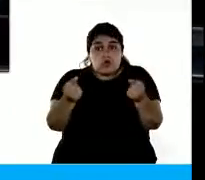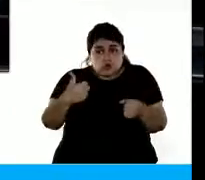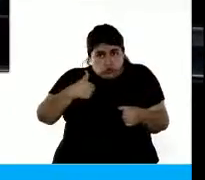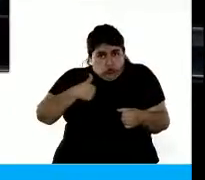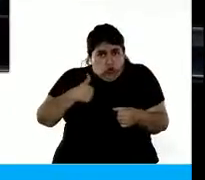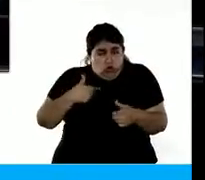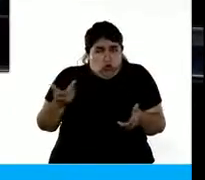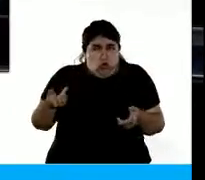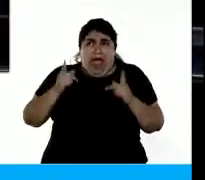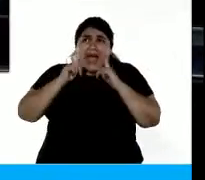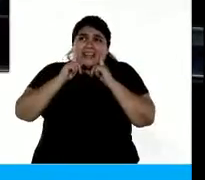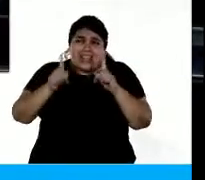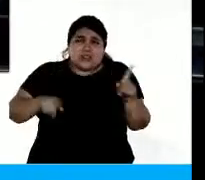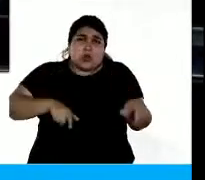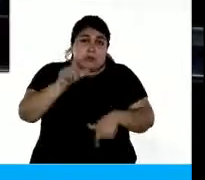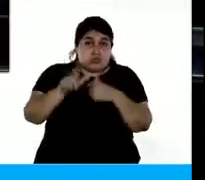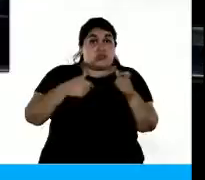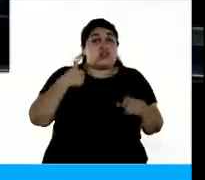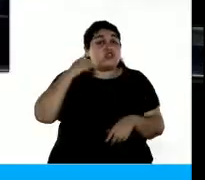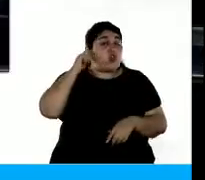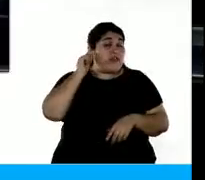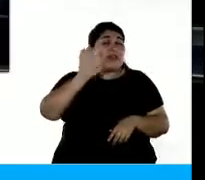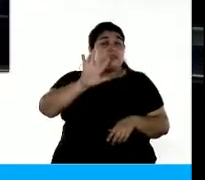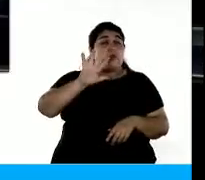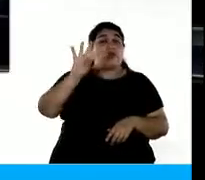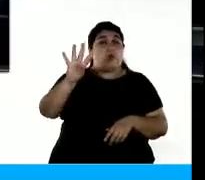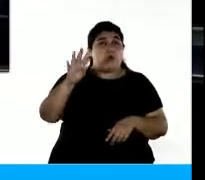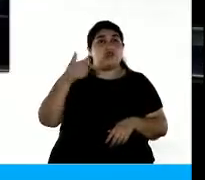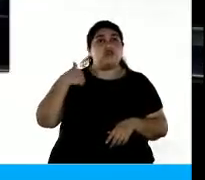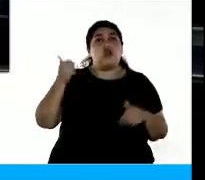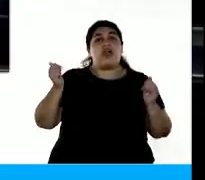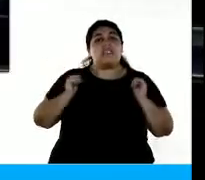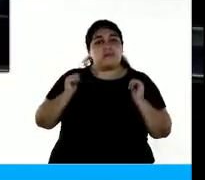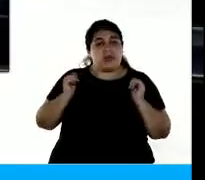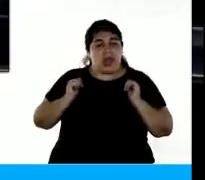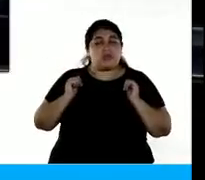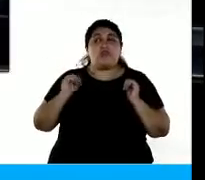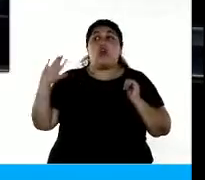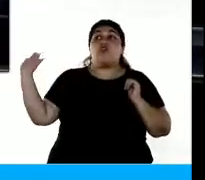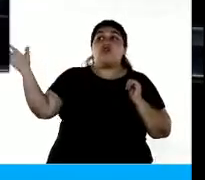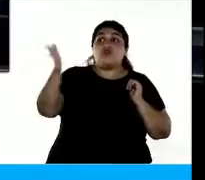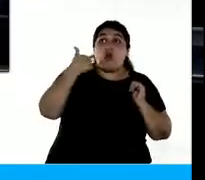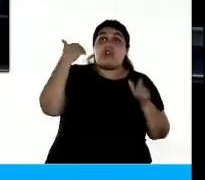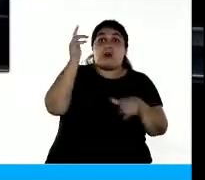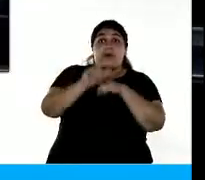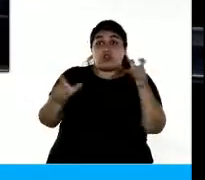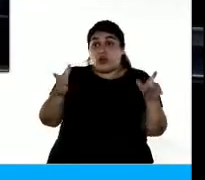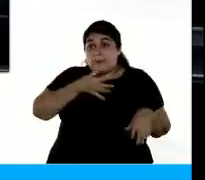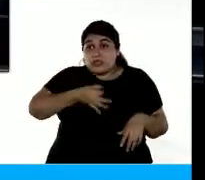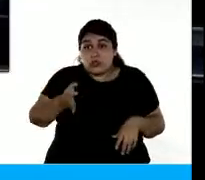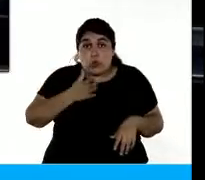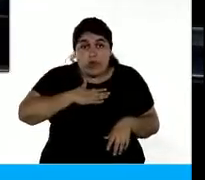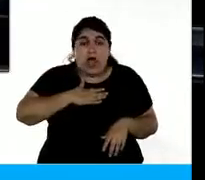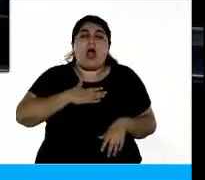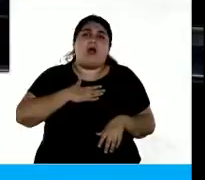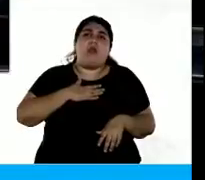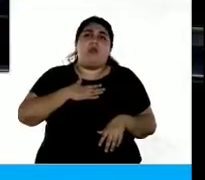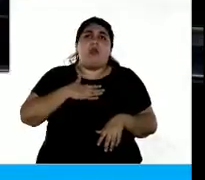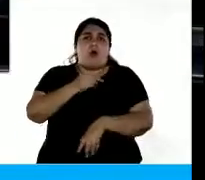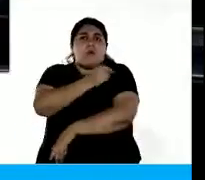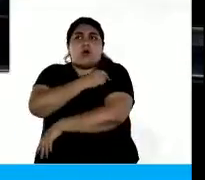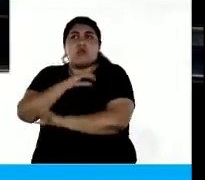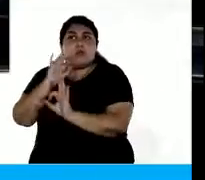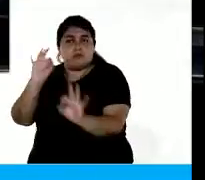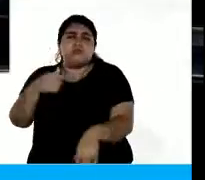pacientes tengo 54 años y estoy esperando que todo el personal de salud de mi ciudad se vacune para irme a vacunar